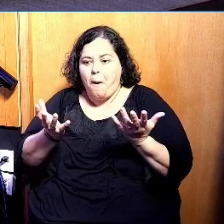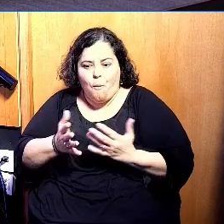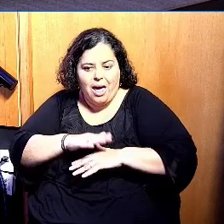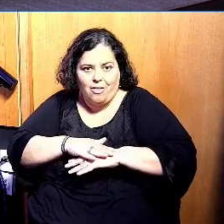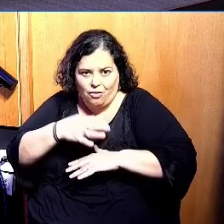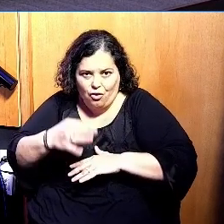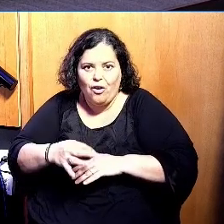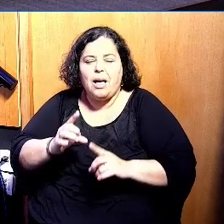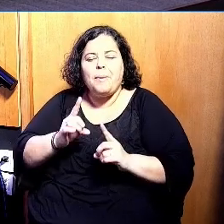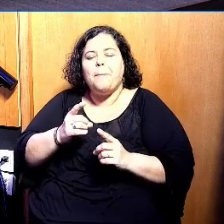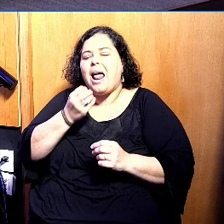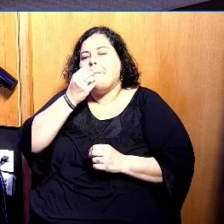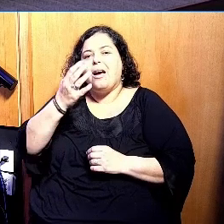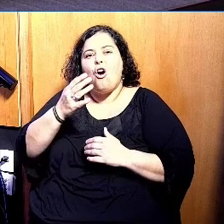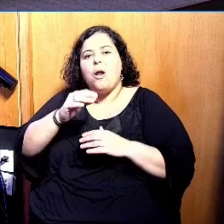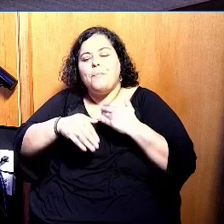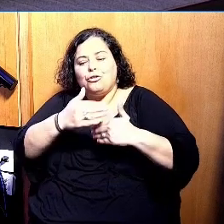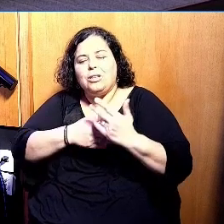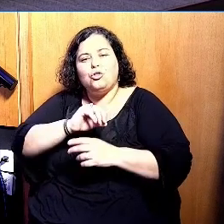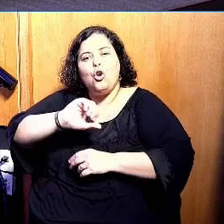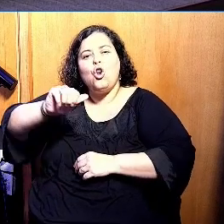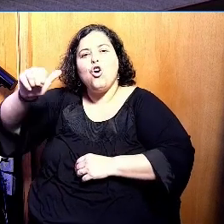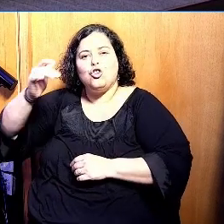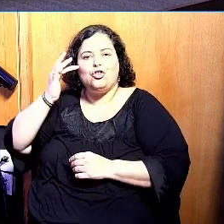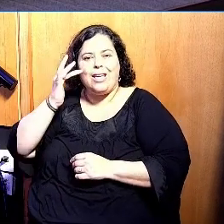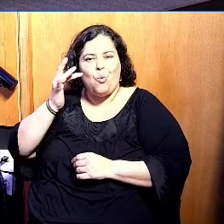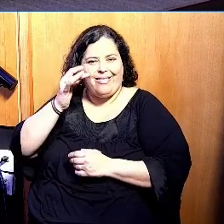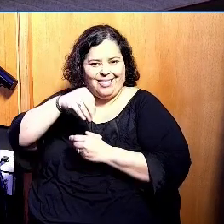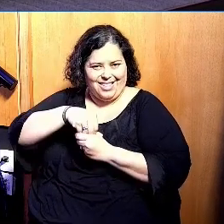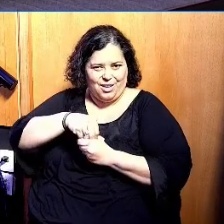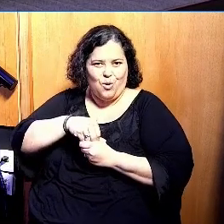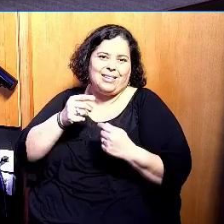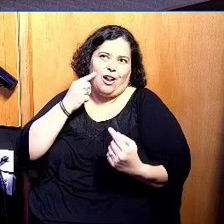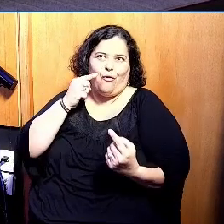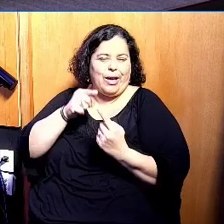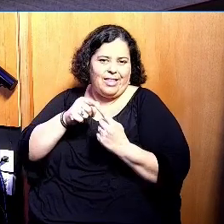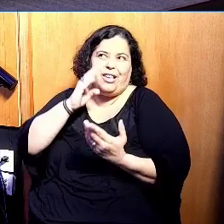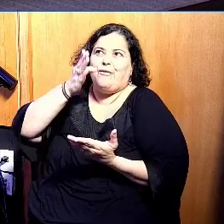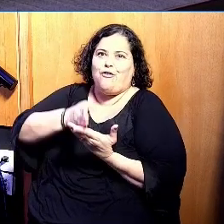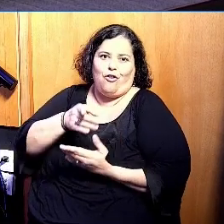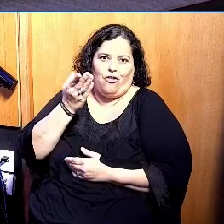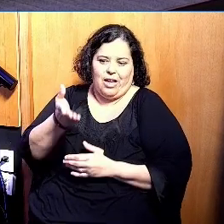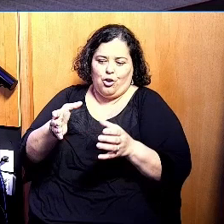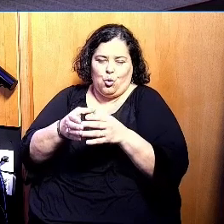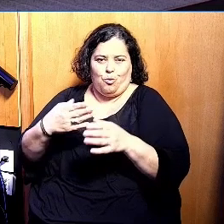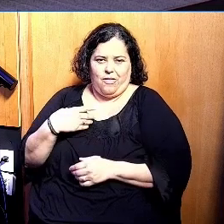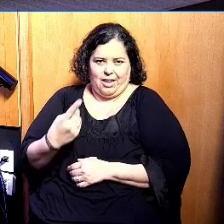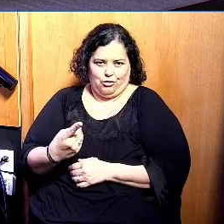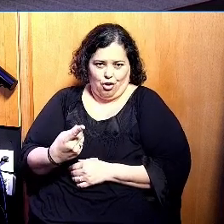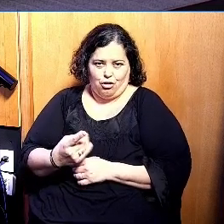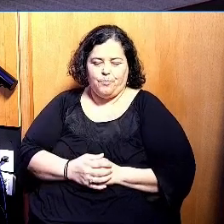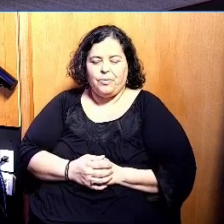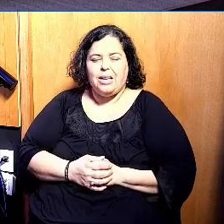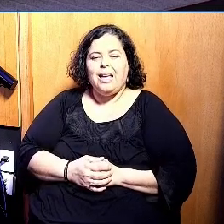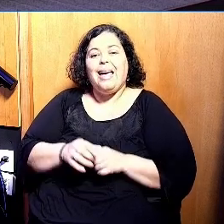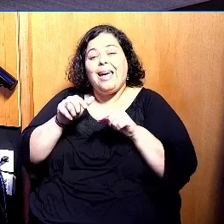para la mejora de los procesos y los logros educativos, que es el fin, obviamente, de estos directores. Pero básicamente lo que tiene esta herramienta, o lo